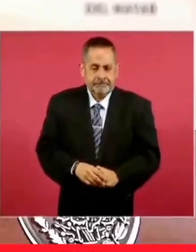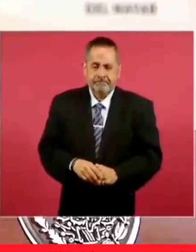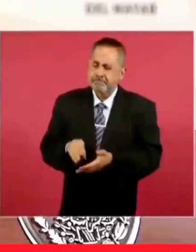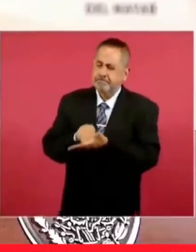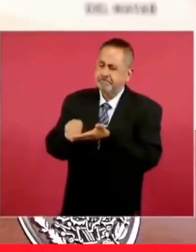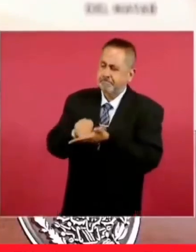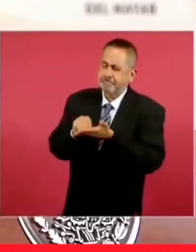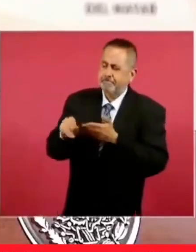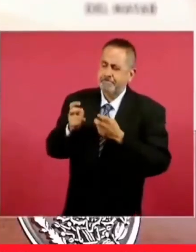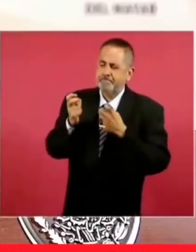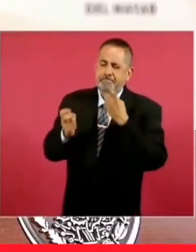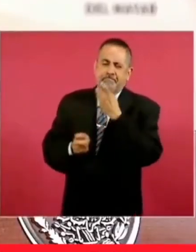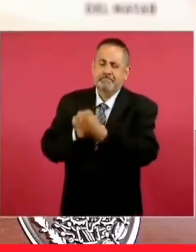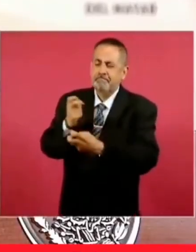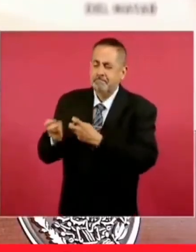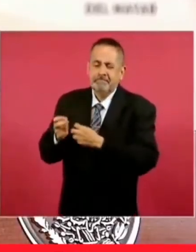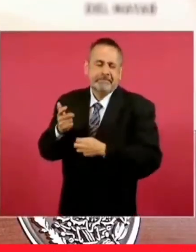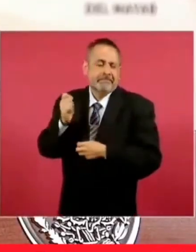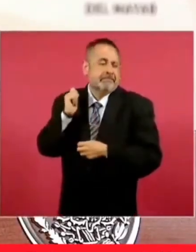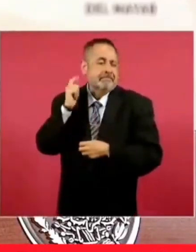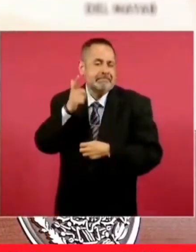calumnia, que algo queda.